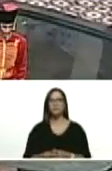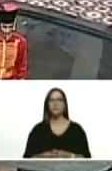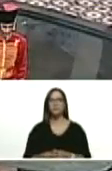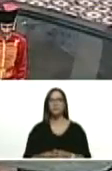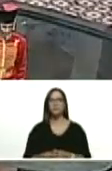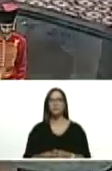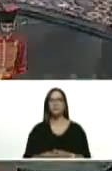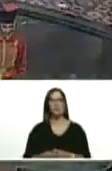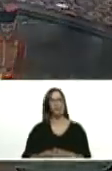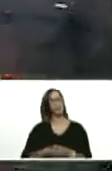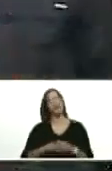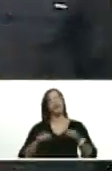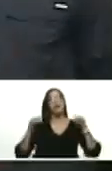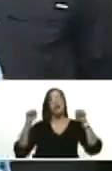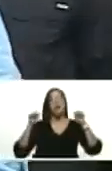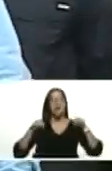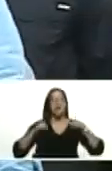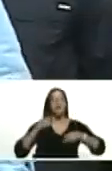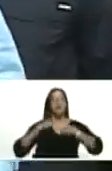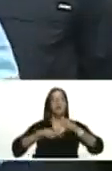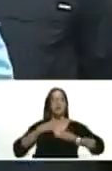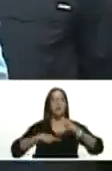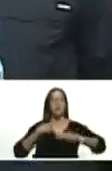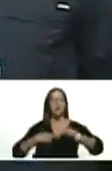Esta revolución